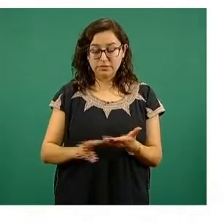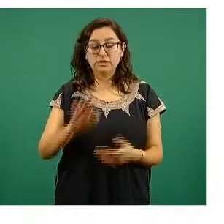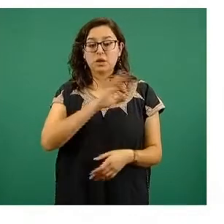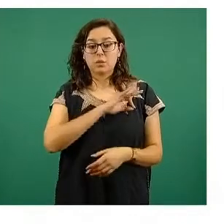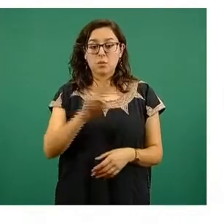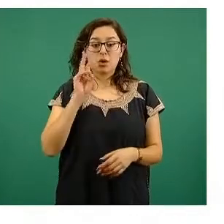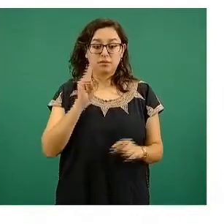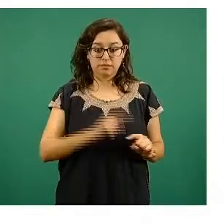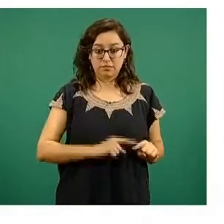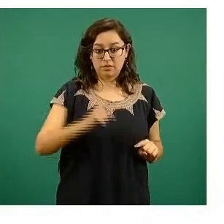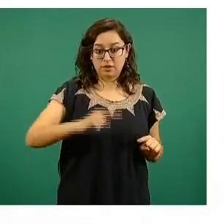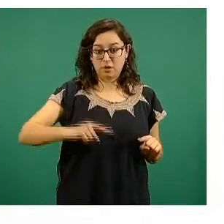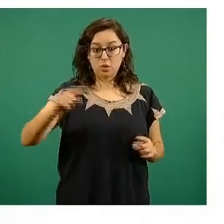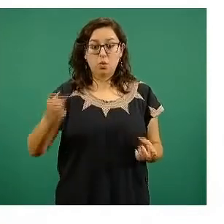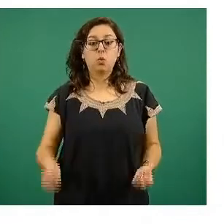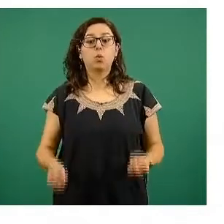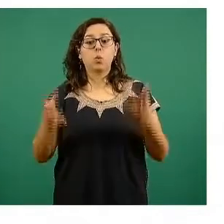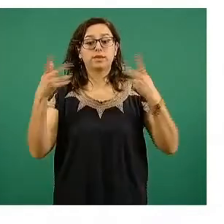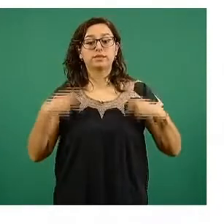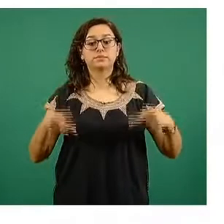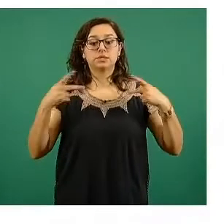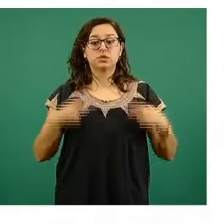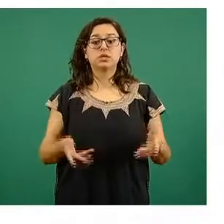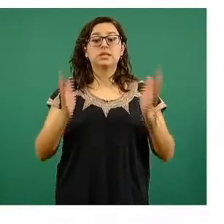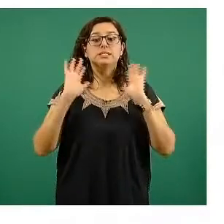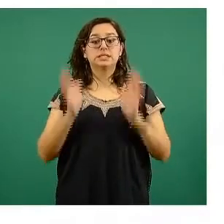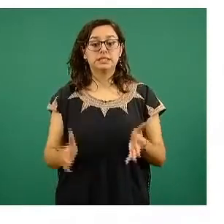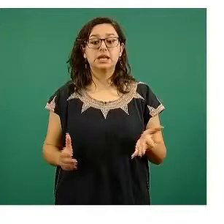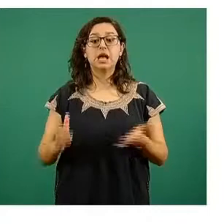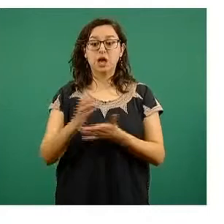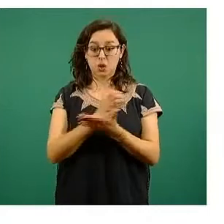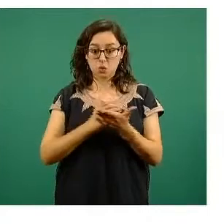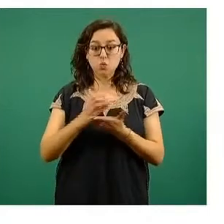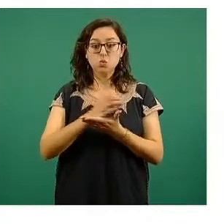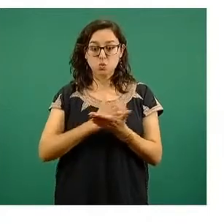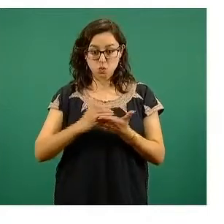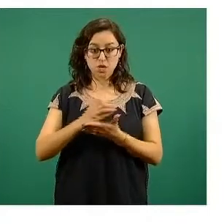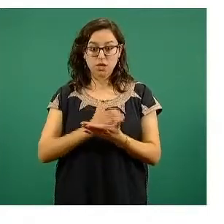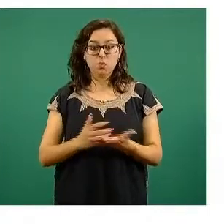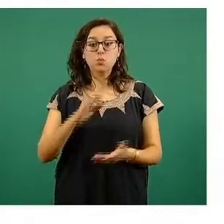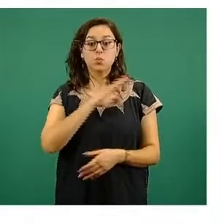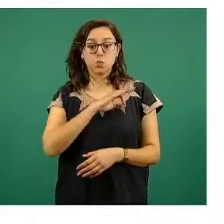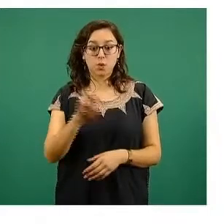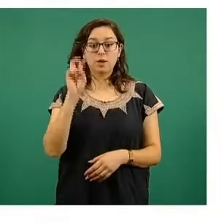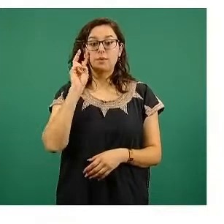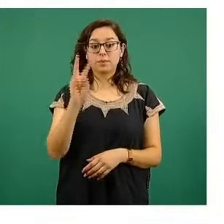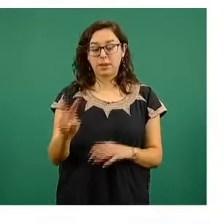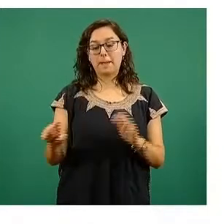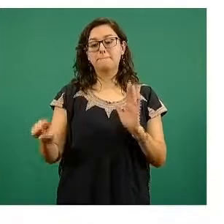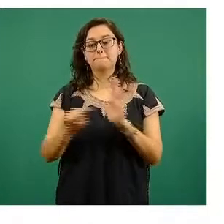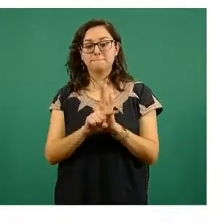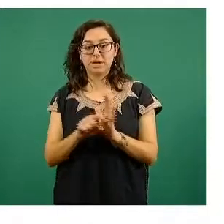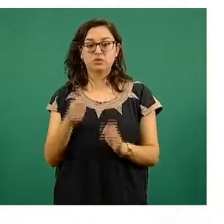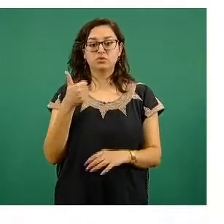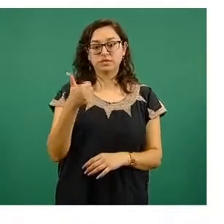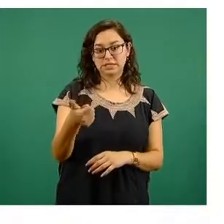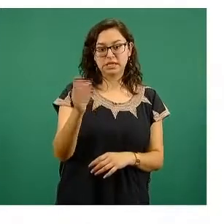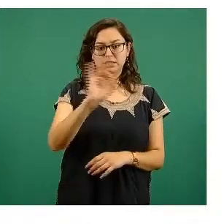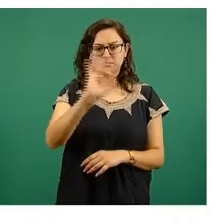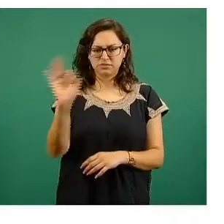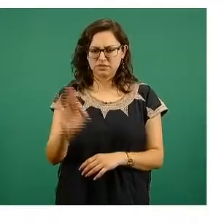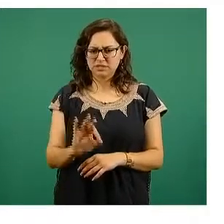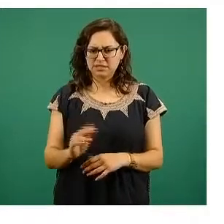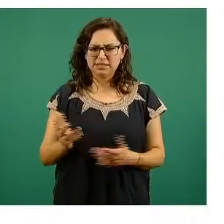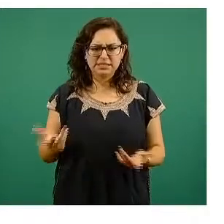están el número de personas recuperadas. Si ustedes pueden observar un porcentaje que es de menos 6%, y a veces pueden